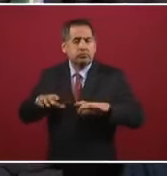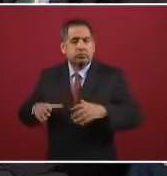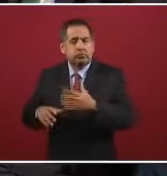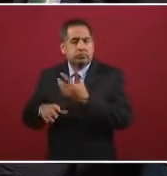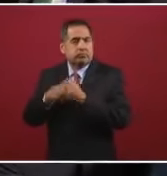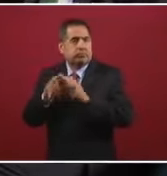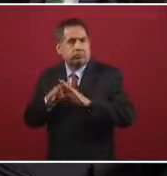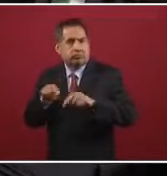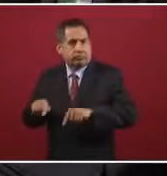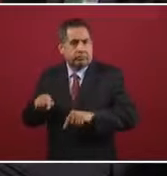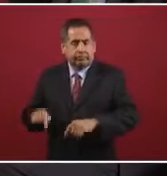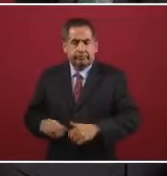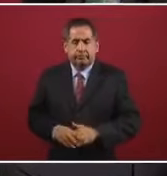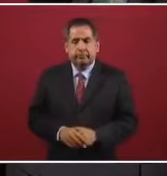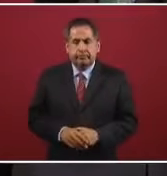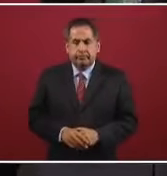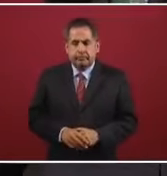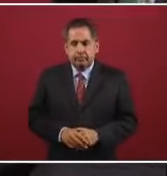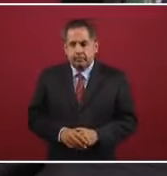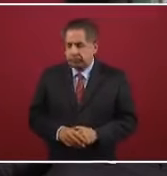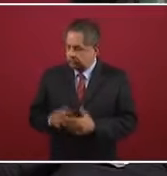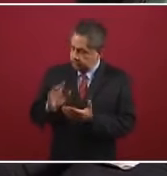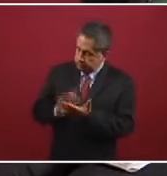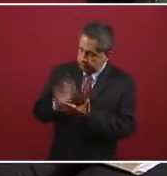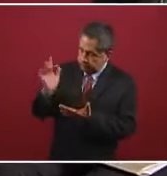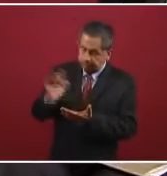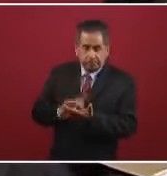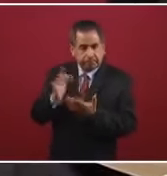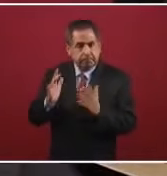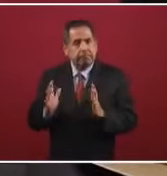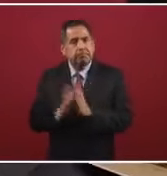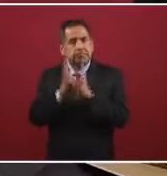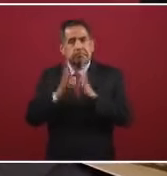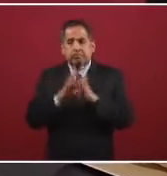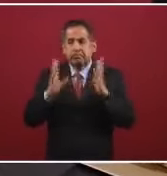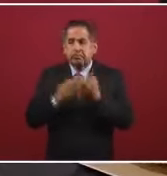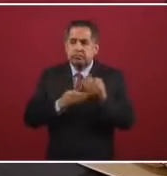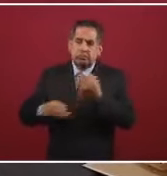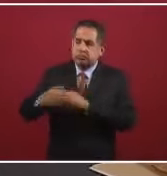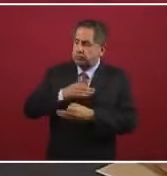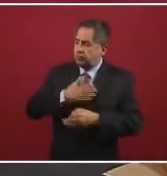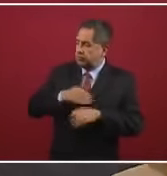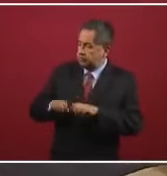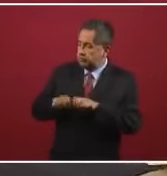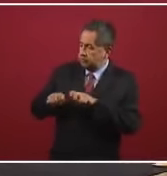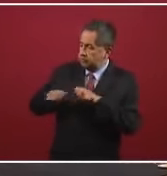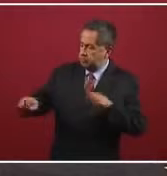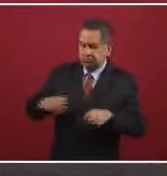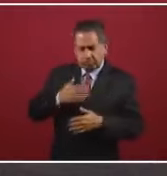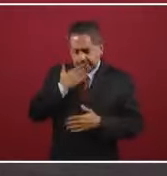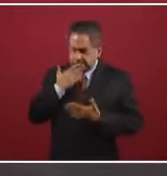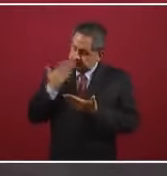migrantes. Agradezco mucho la participación de todo el equipo que